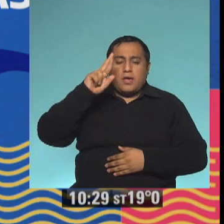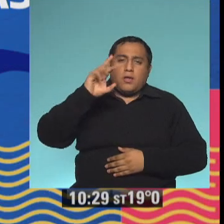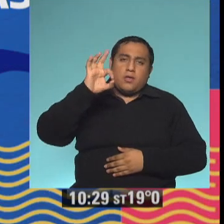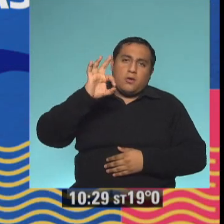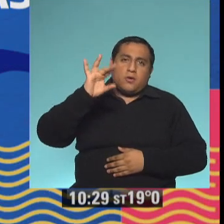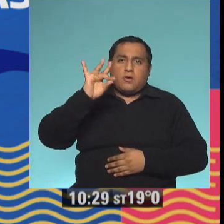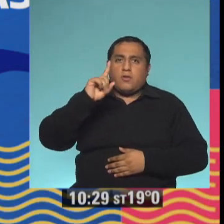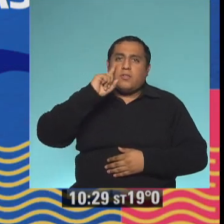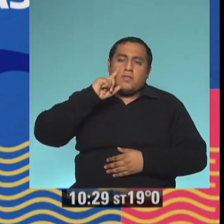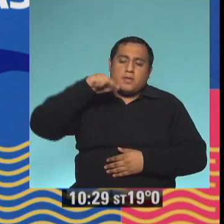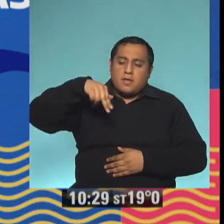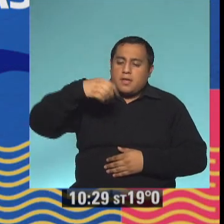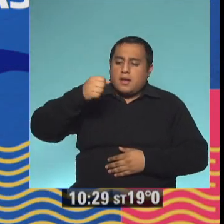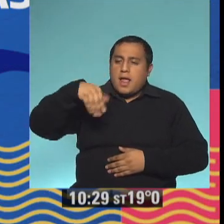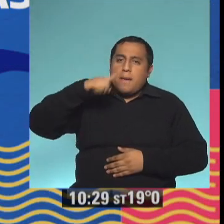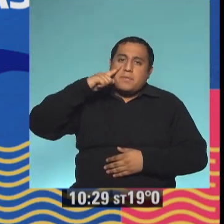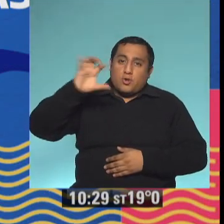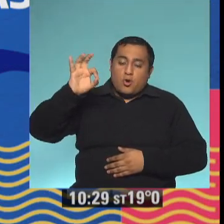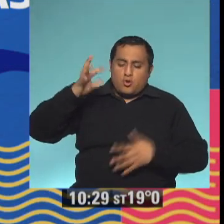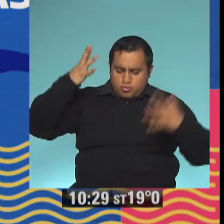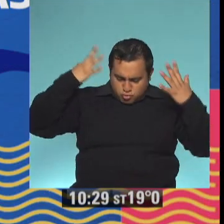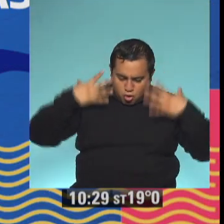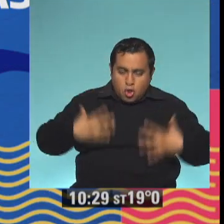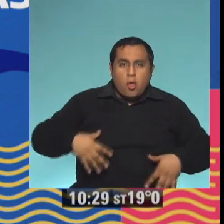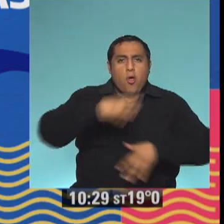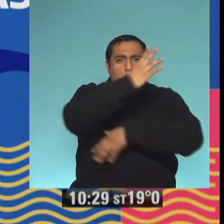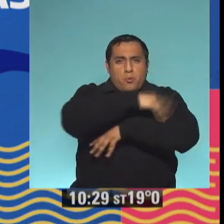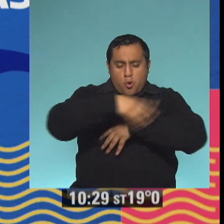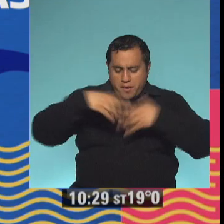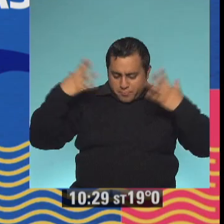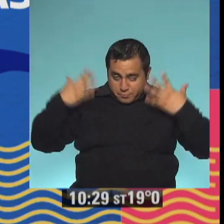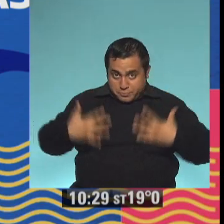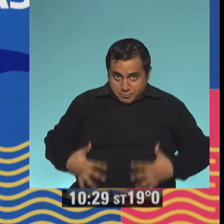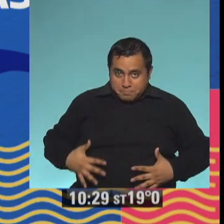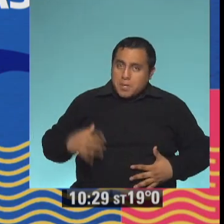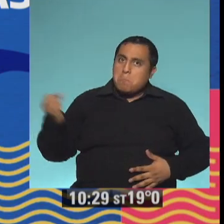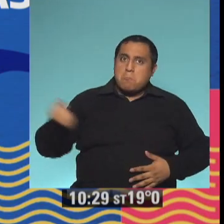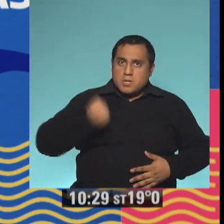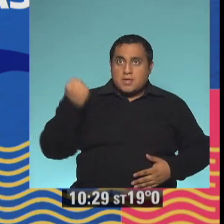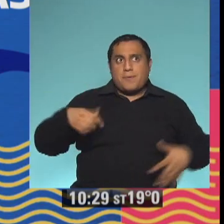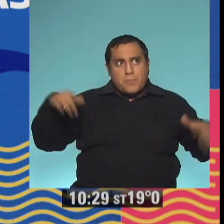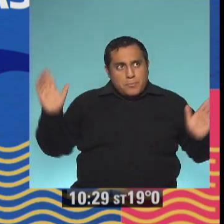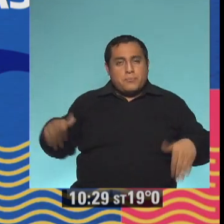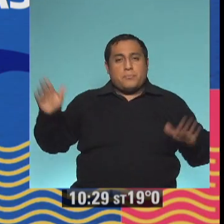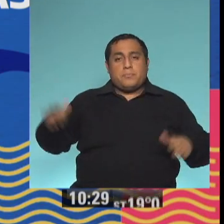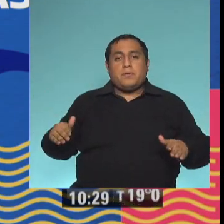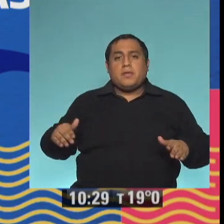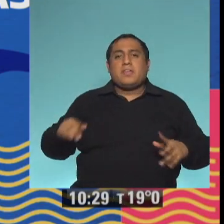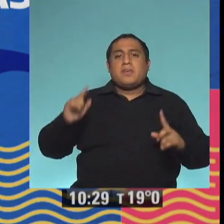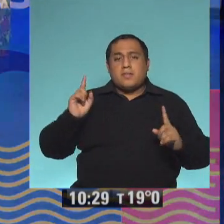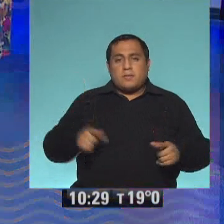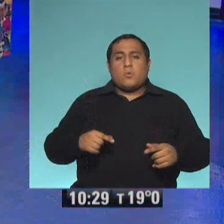Sí, tienen el cuerpo cubierto de plumas. Dijimos, por eso también anotamos la palabra plumas, que era muy importante para volar. ¿Sí? Y los